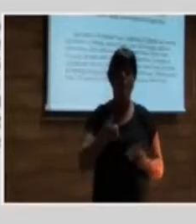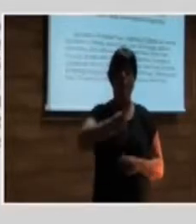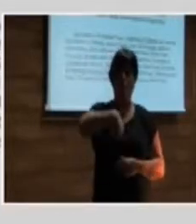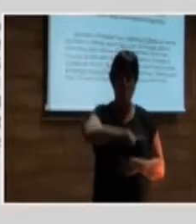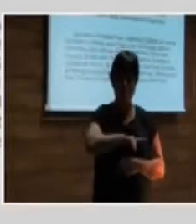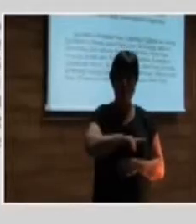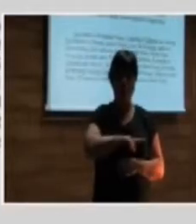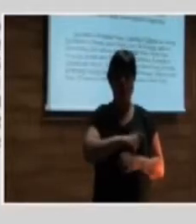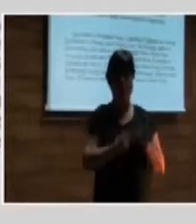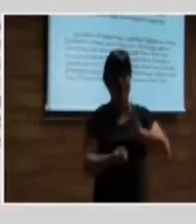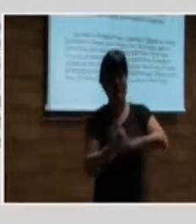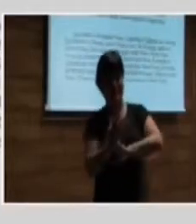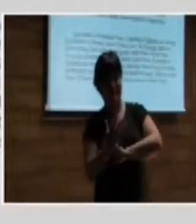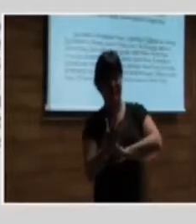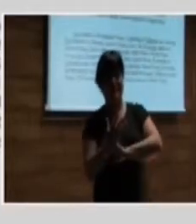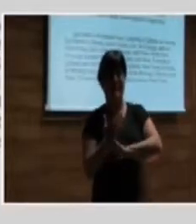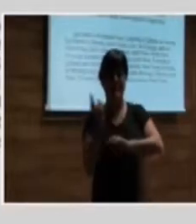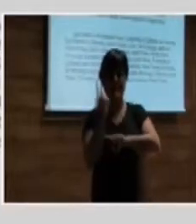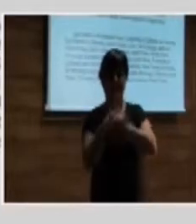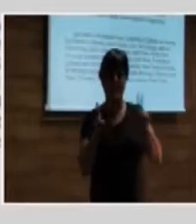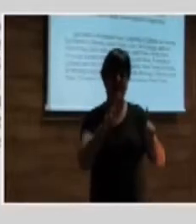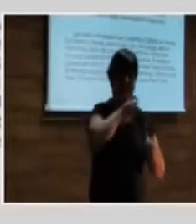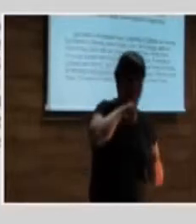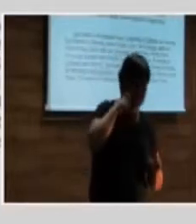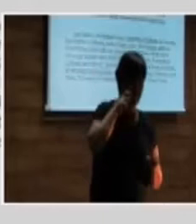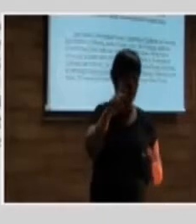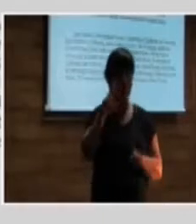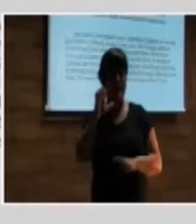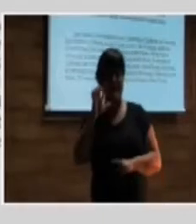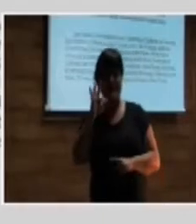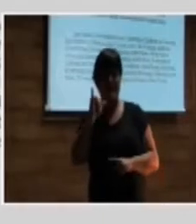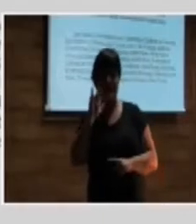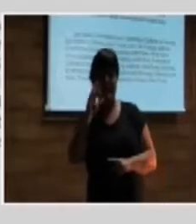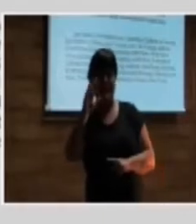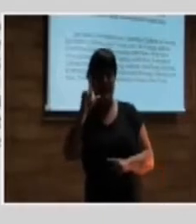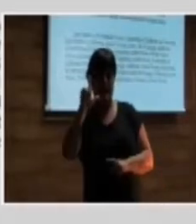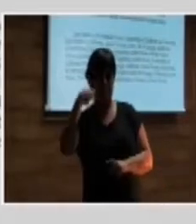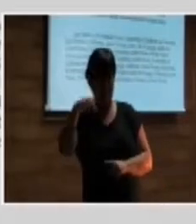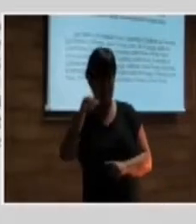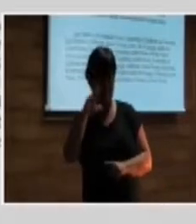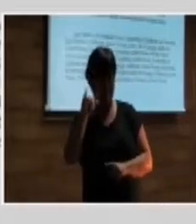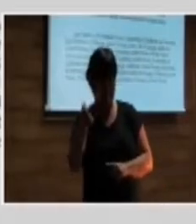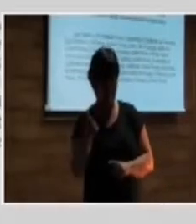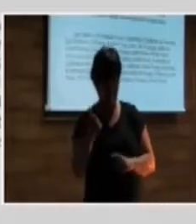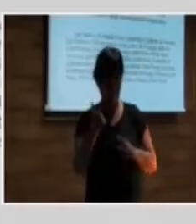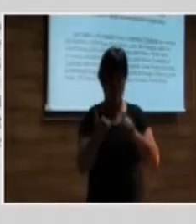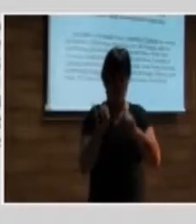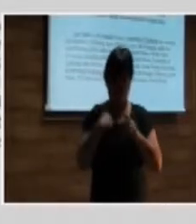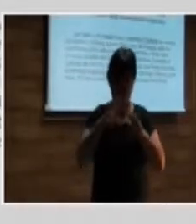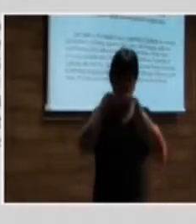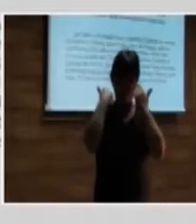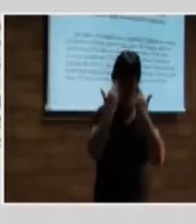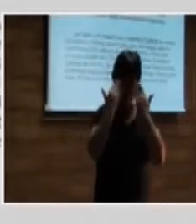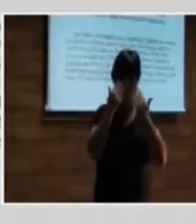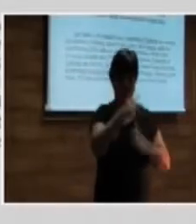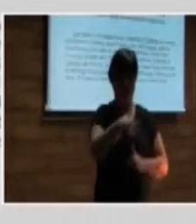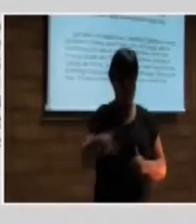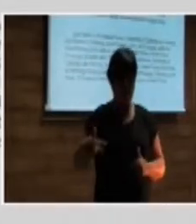de resiliencia, que es diferente a reserva, y ya se ha creado una sección, ya se presentó en el Congreso de Dinamarca, del